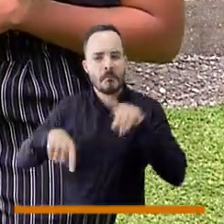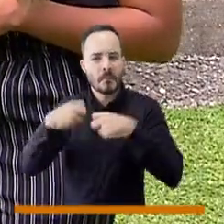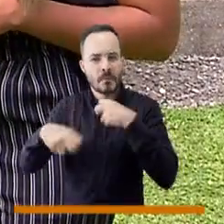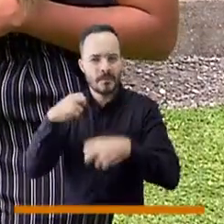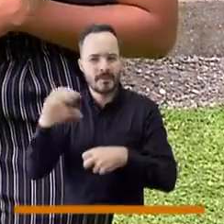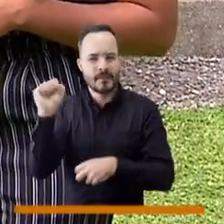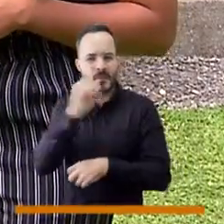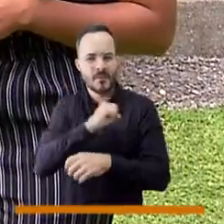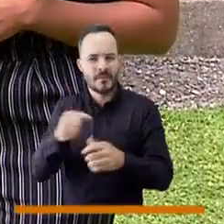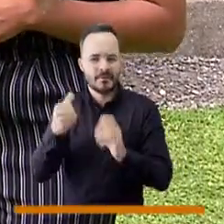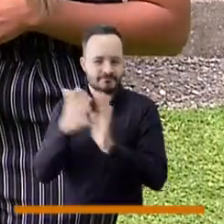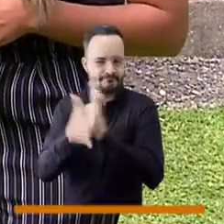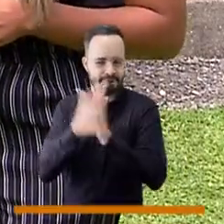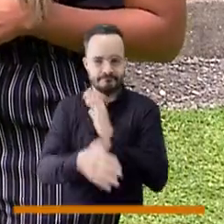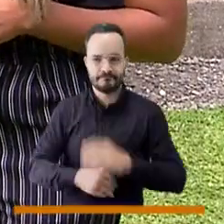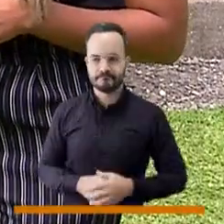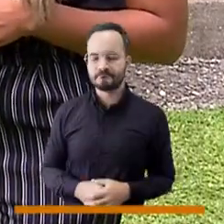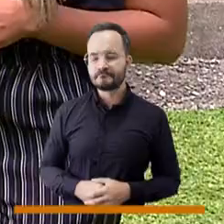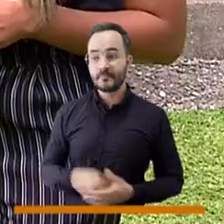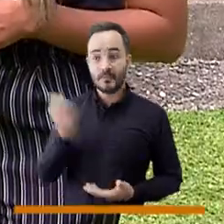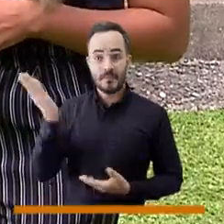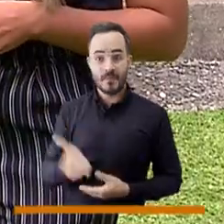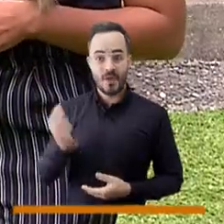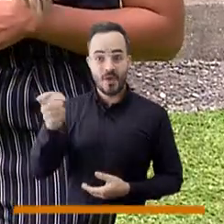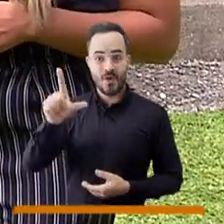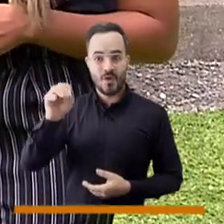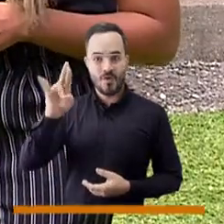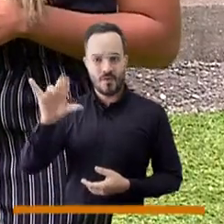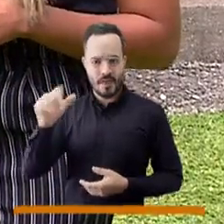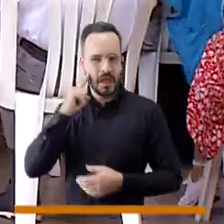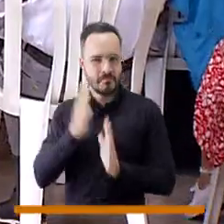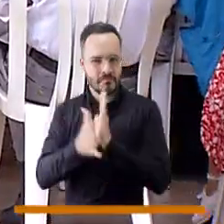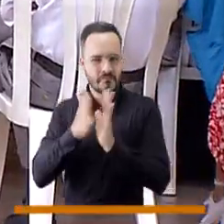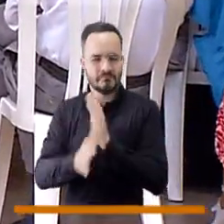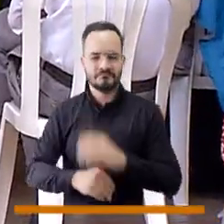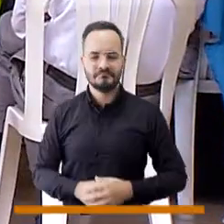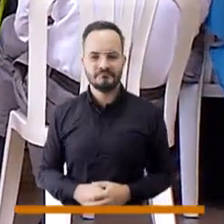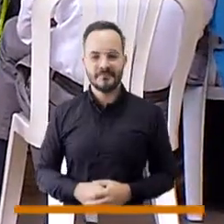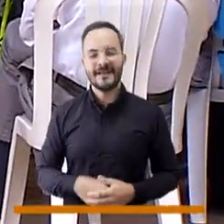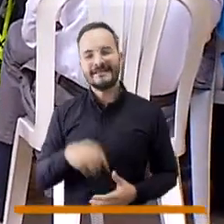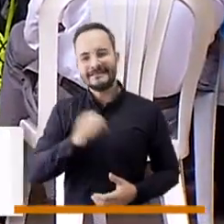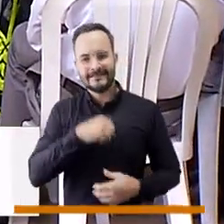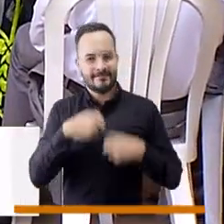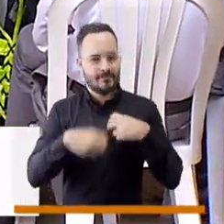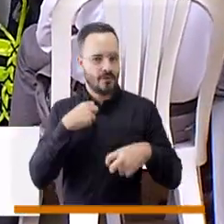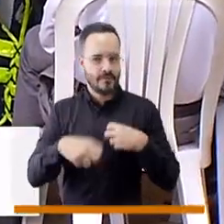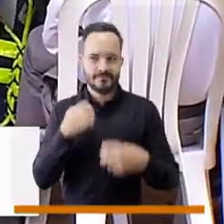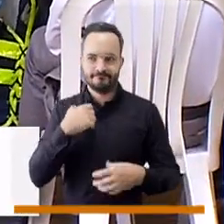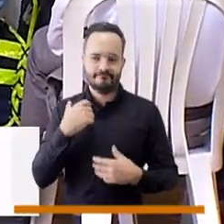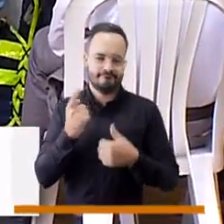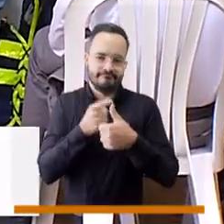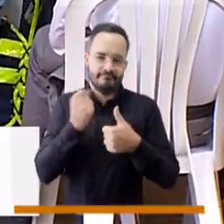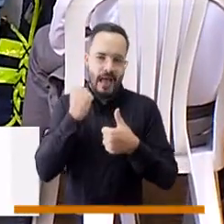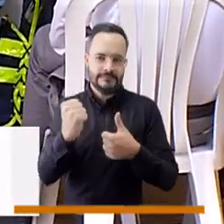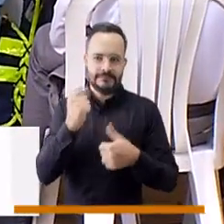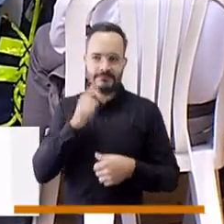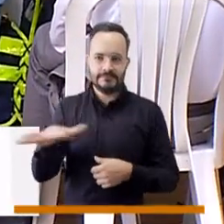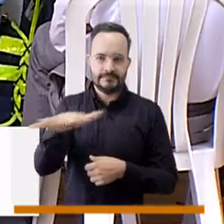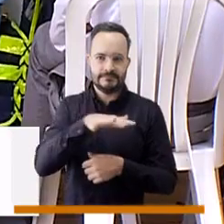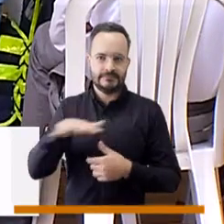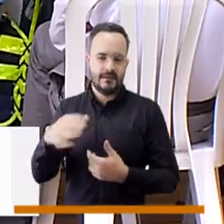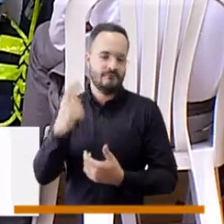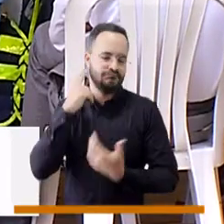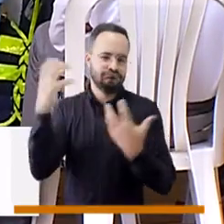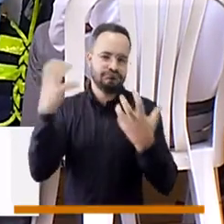de los inconvenientes que ustedes como vecinos del sector han venido presentando. Uno de los problemas principales es el ruido. El Parque Lleras